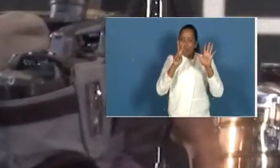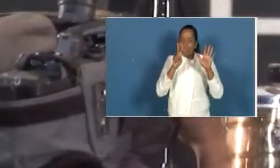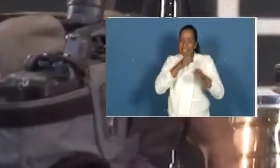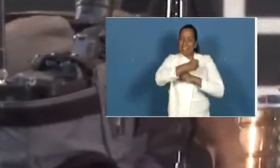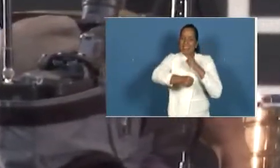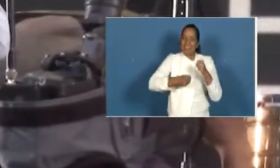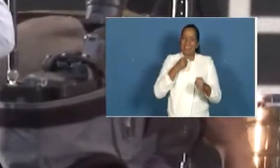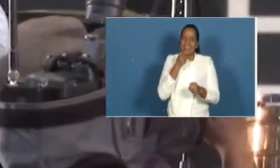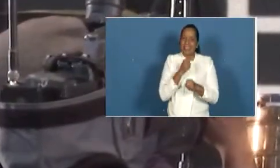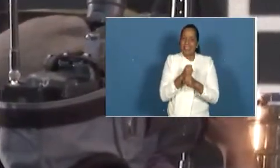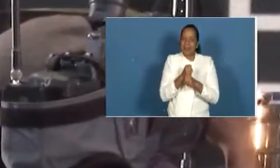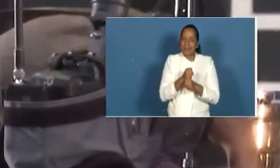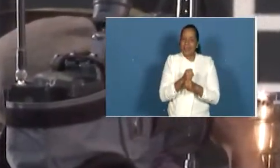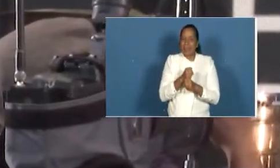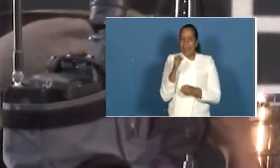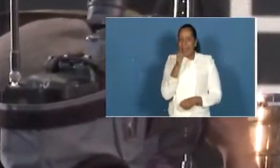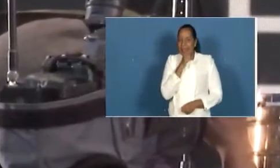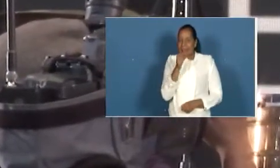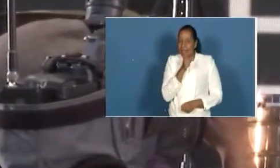de ser solista.